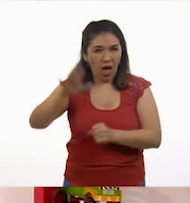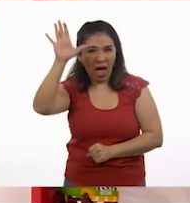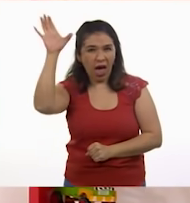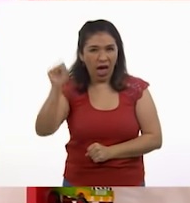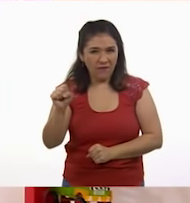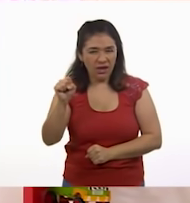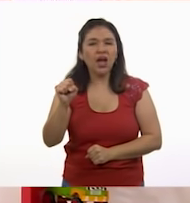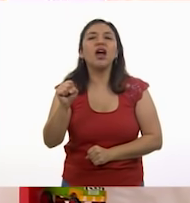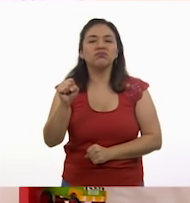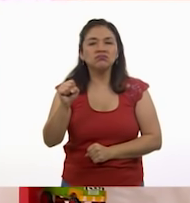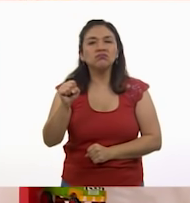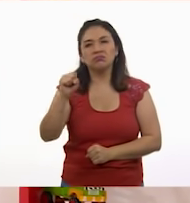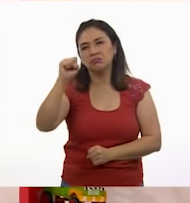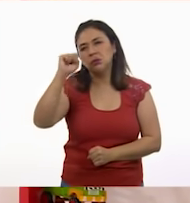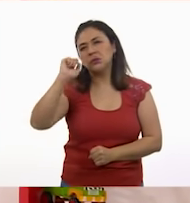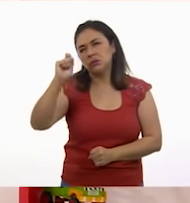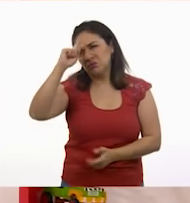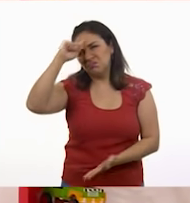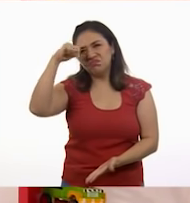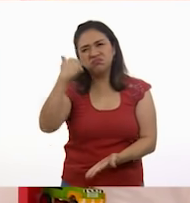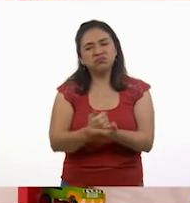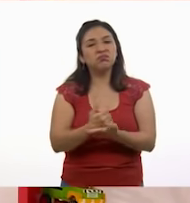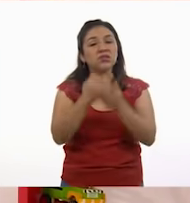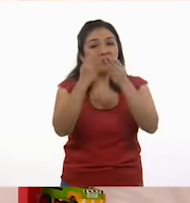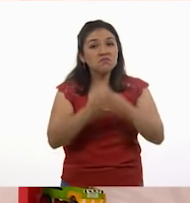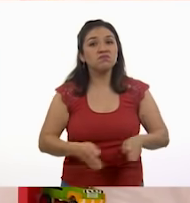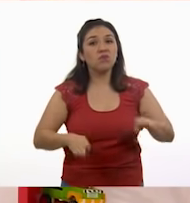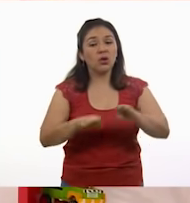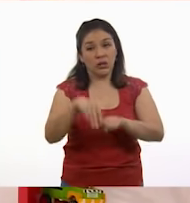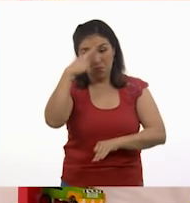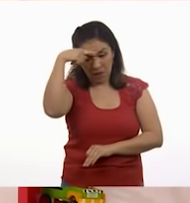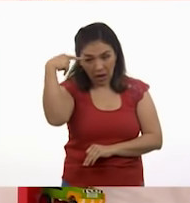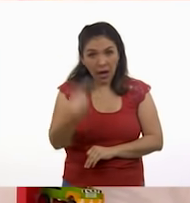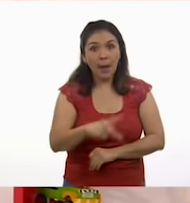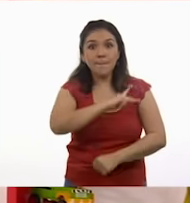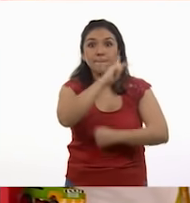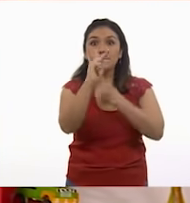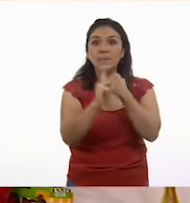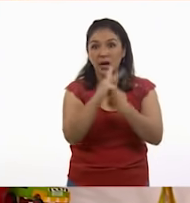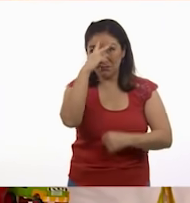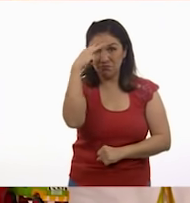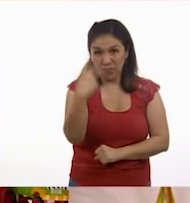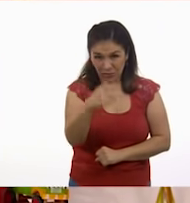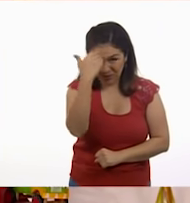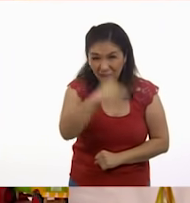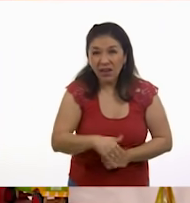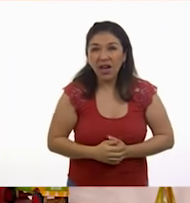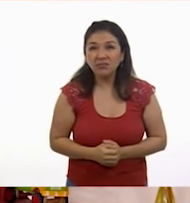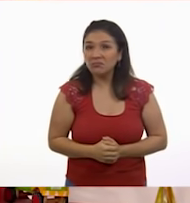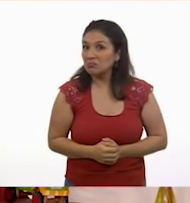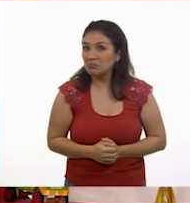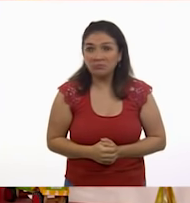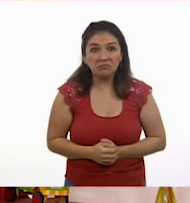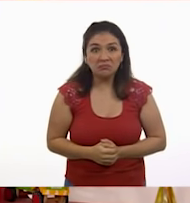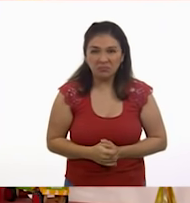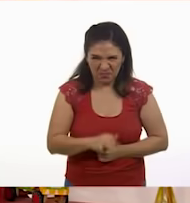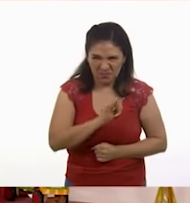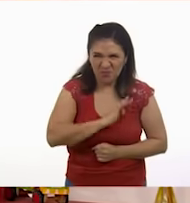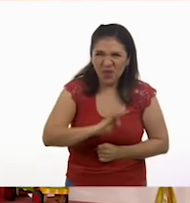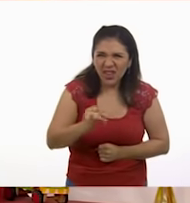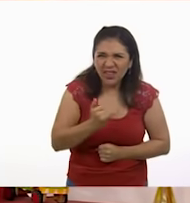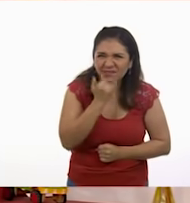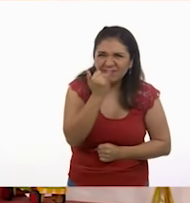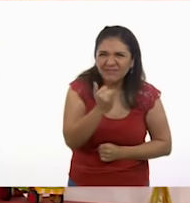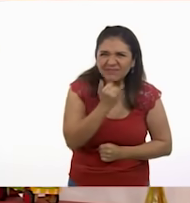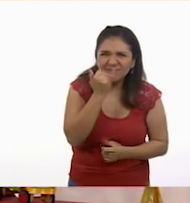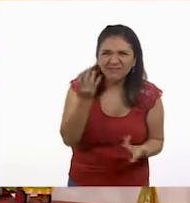dejó una huella muy importante en nuestro país puede ser posible eso